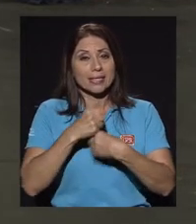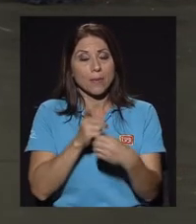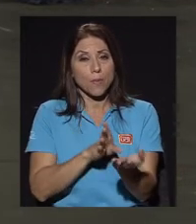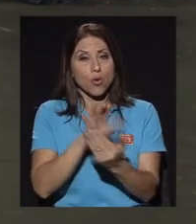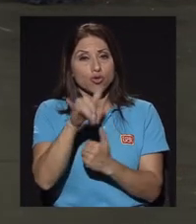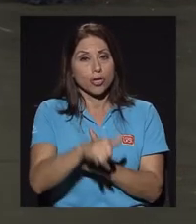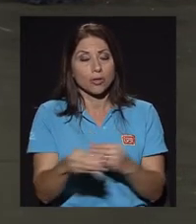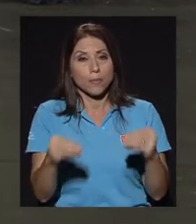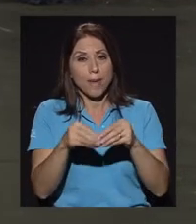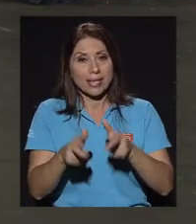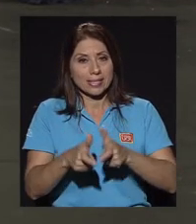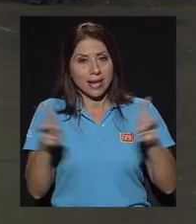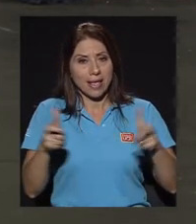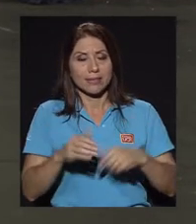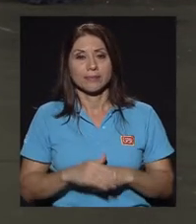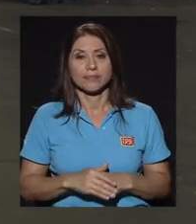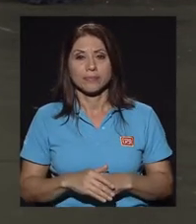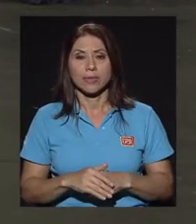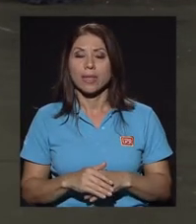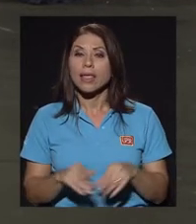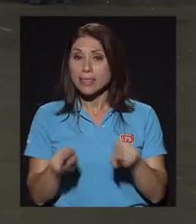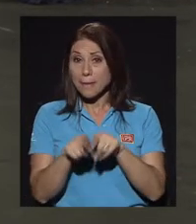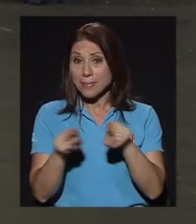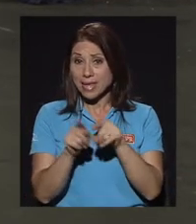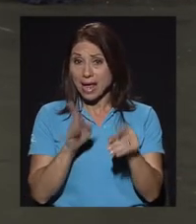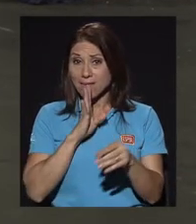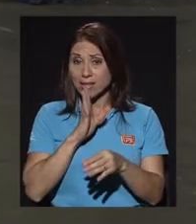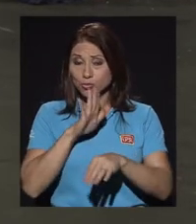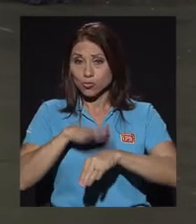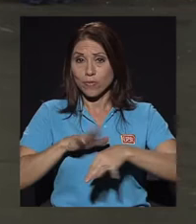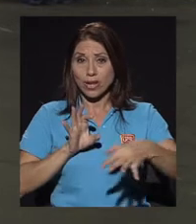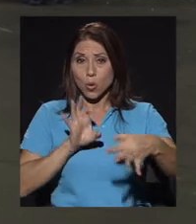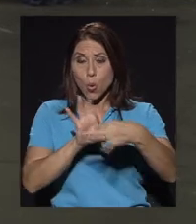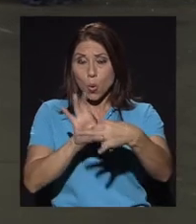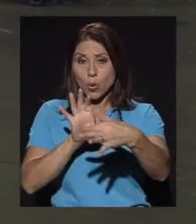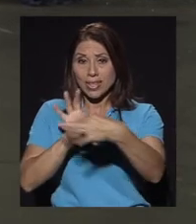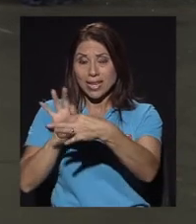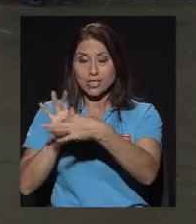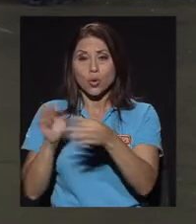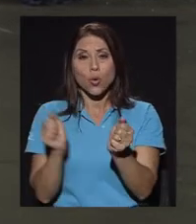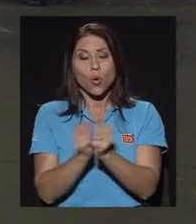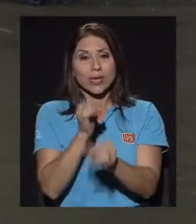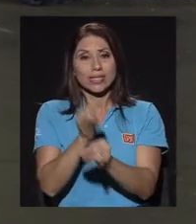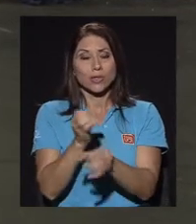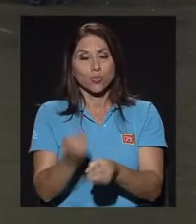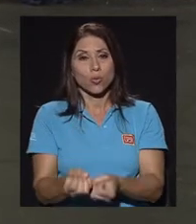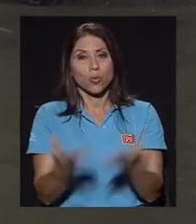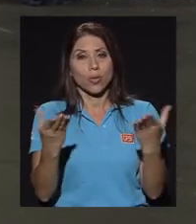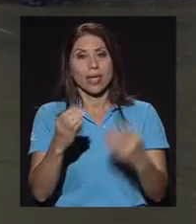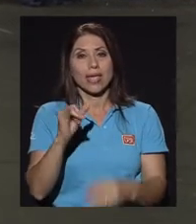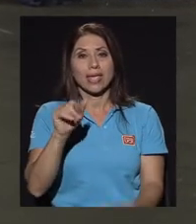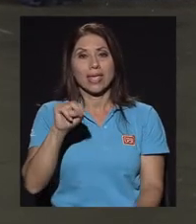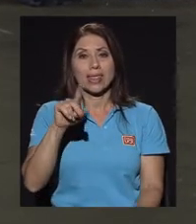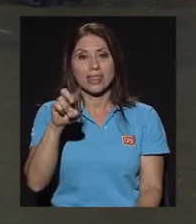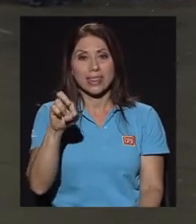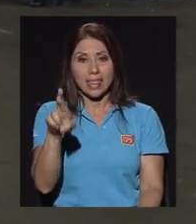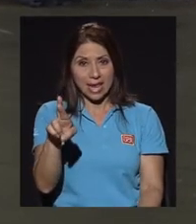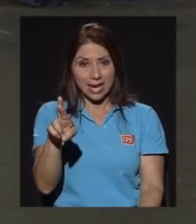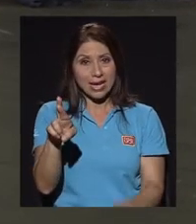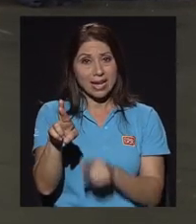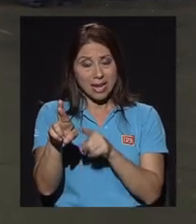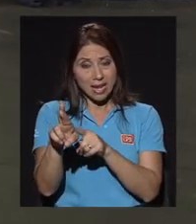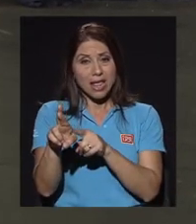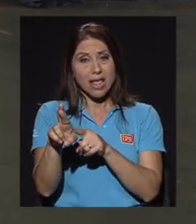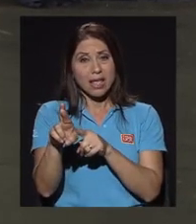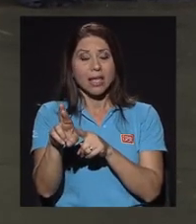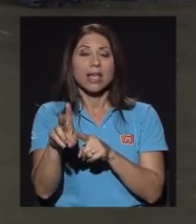mayores proyectos. En cuanto a la coordinación también con todas las instituciones del Estado, el INDER llega